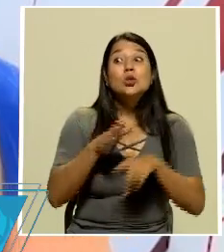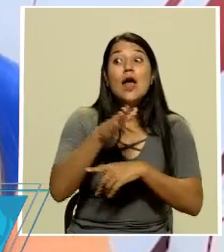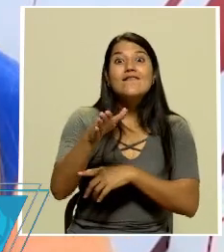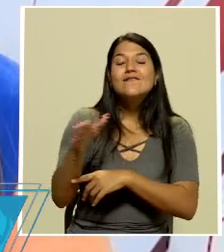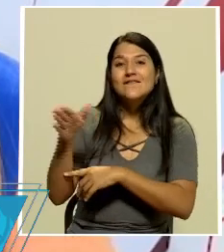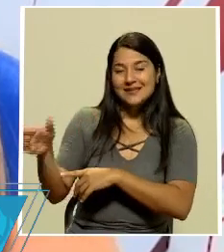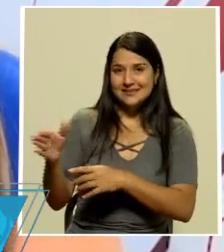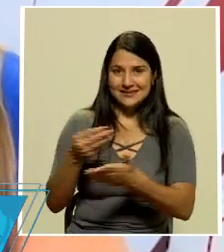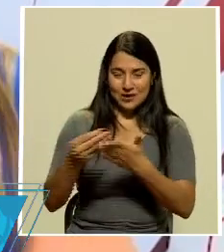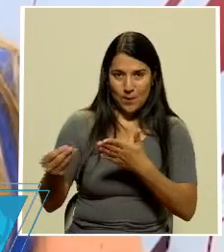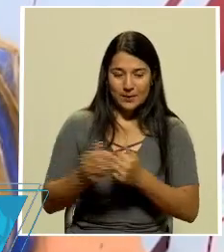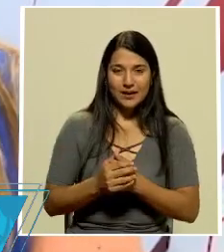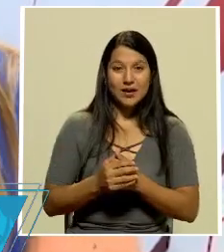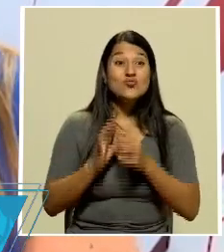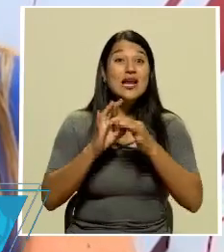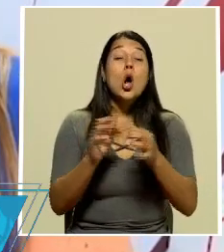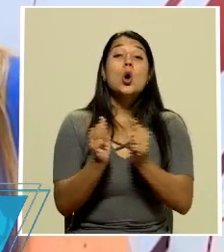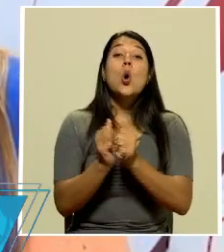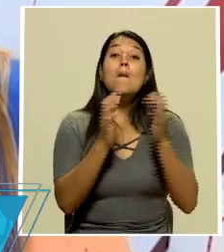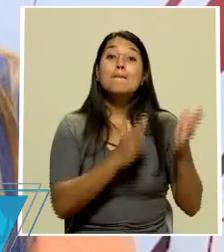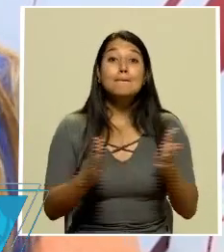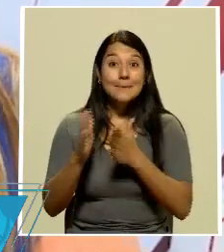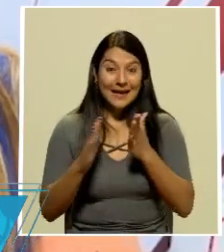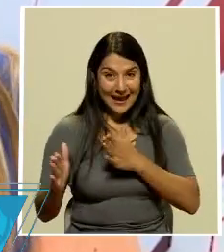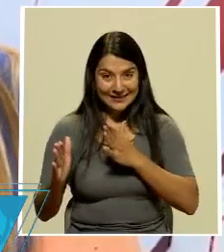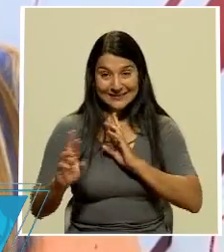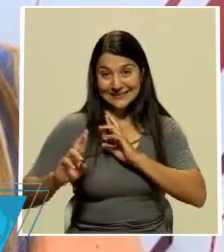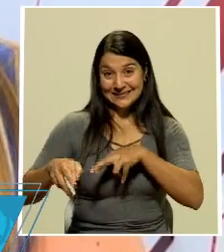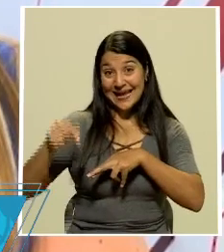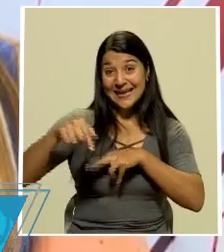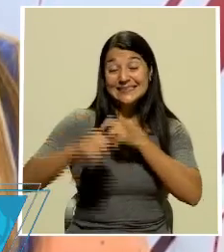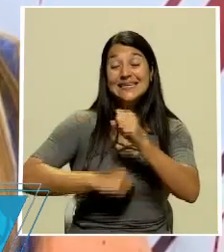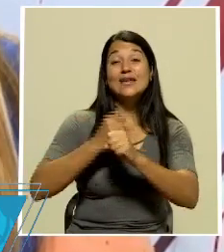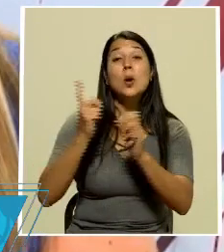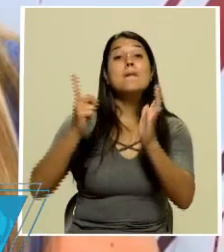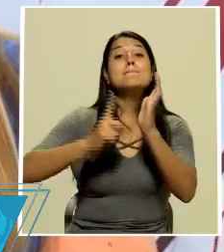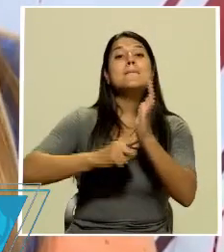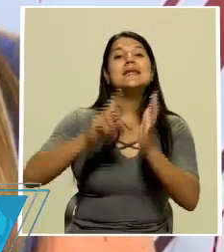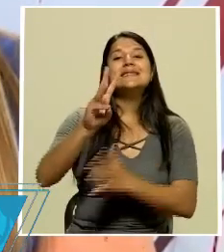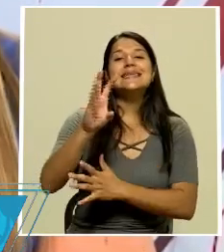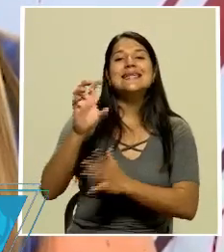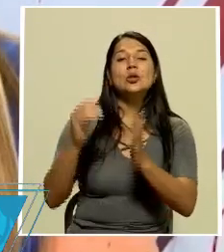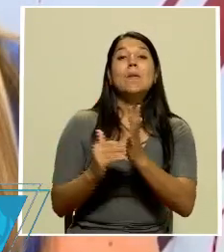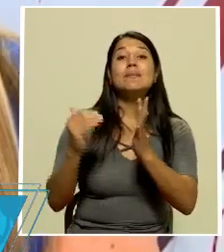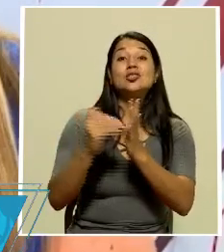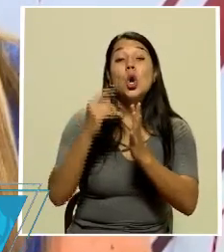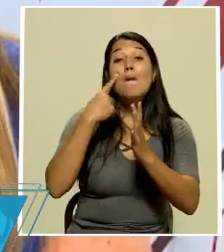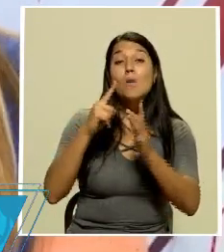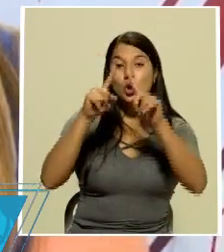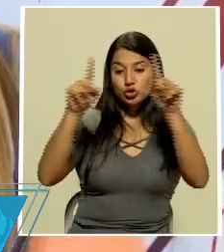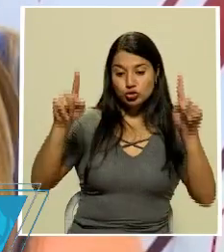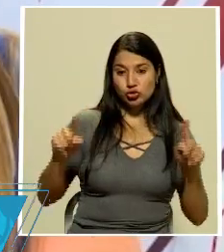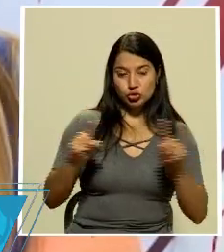¿verdad? Luego, en cuanto al plan de premios, este año tenemos un premio mayor de 1.600 millones por emisión. Estamos hablando que son 3